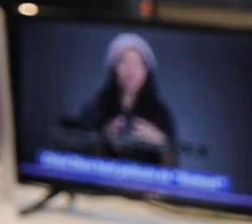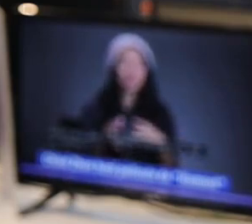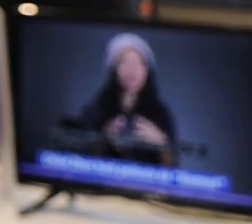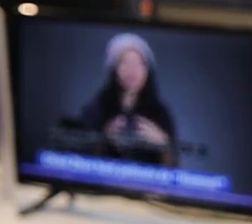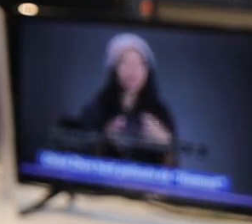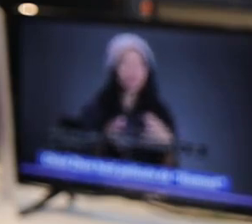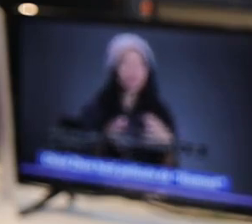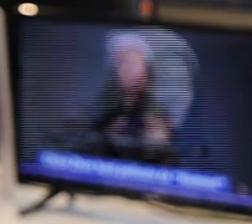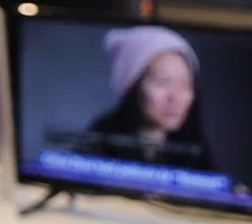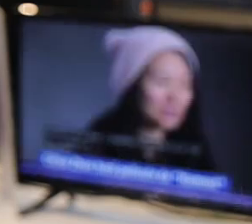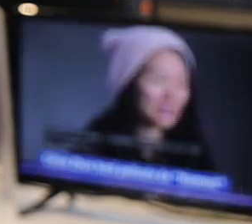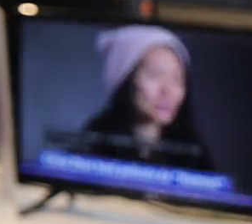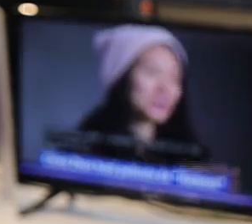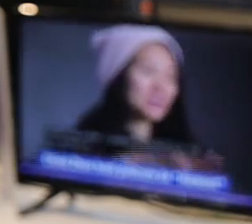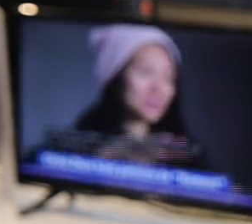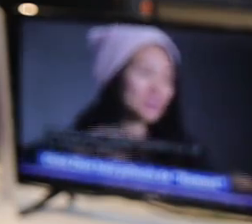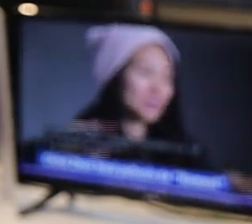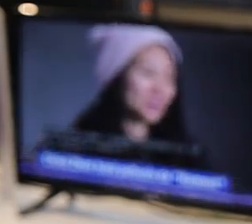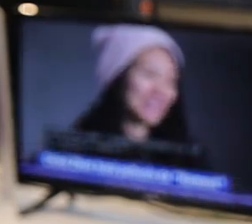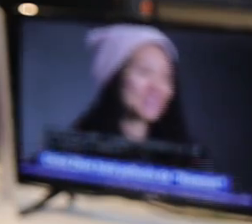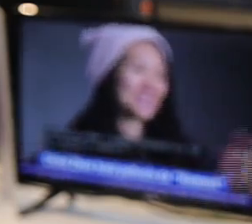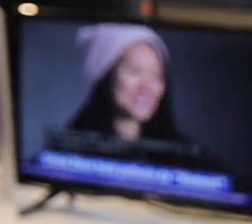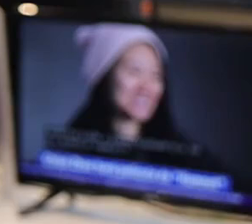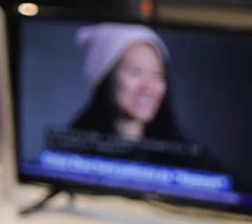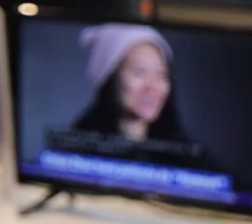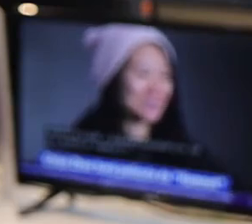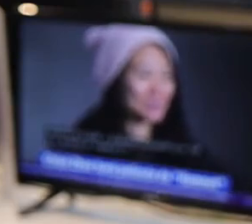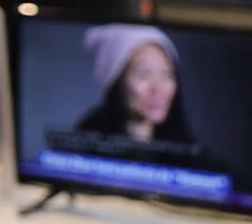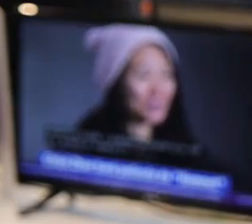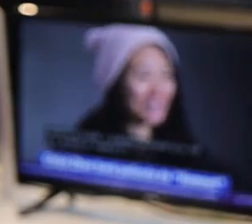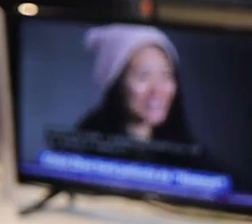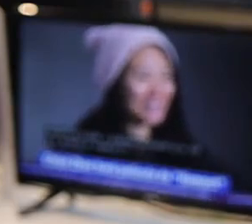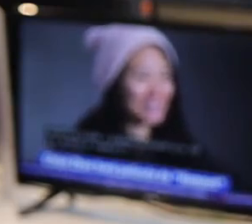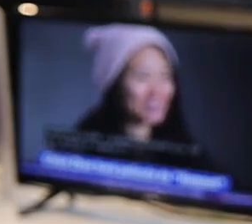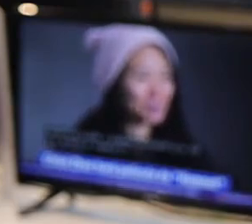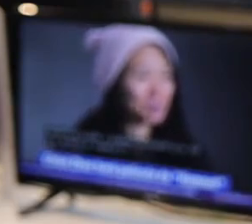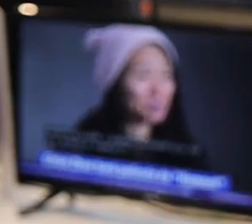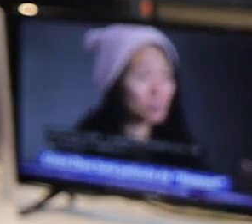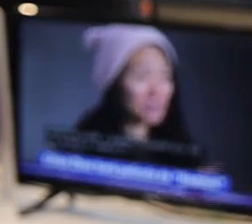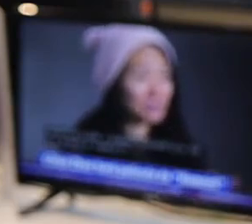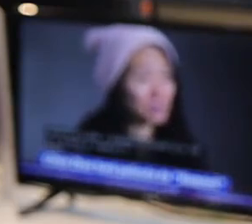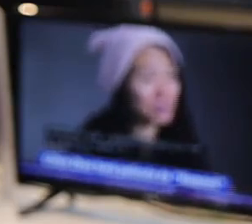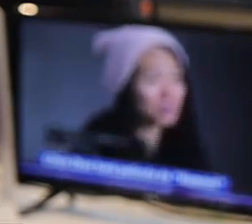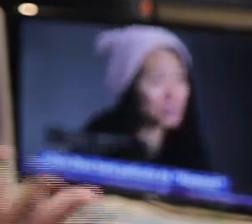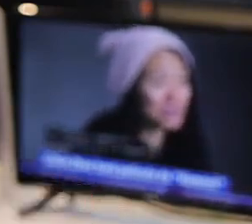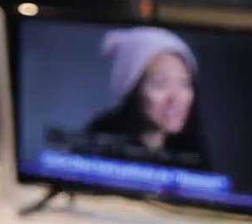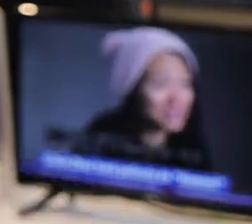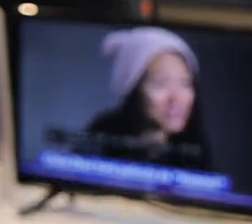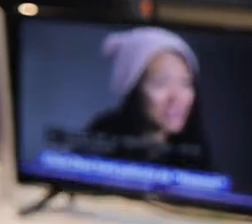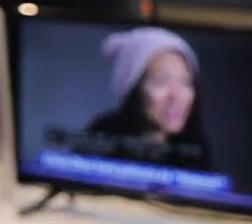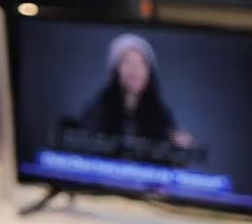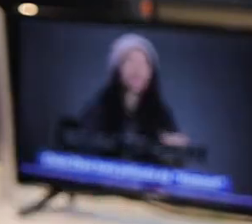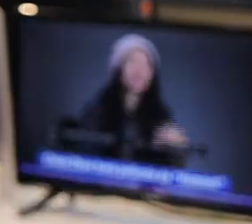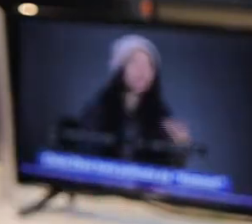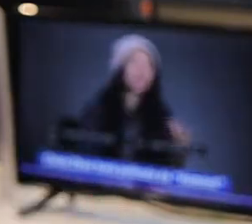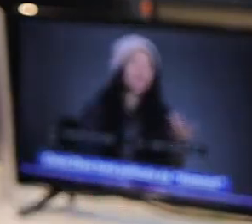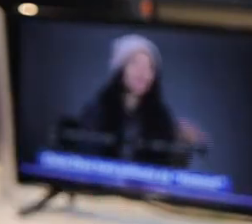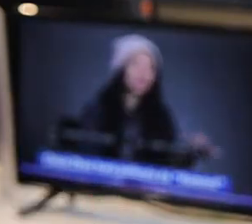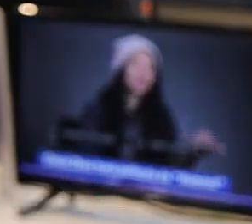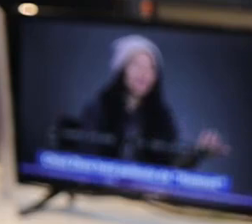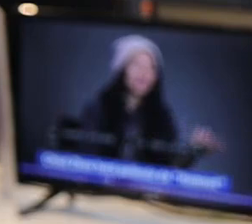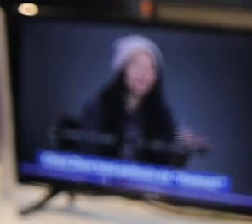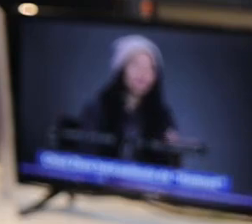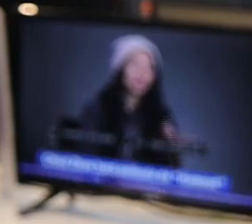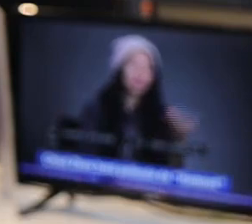energía renovable por cerca de $6,000 millones. Recordemos que justo ayer, en un mensaje grabado, el presidente precisó que con